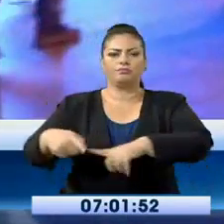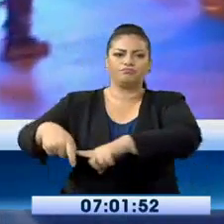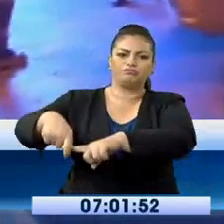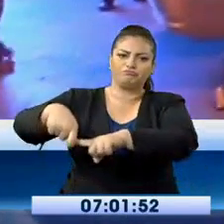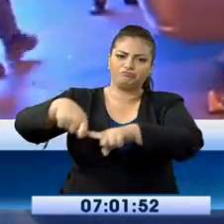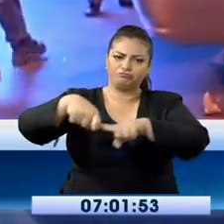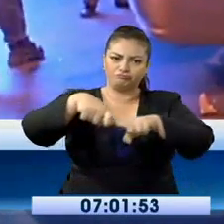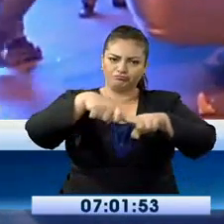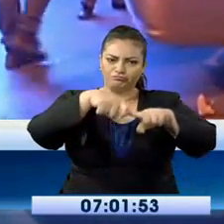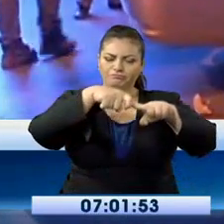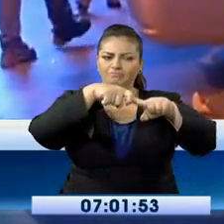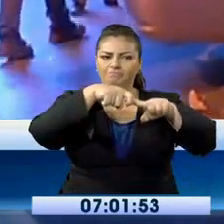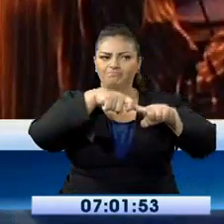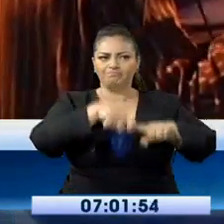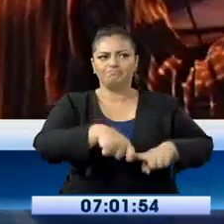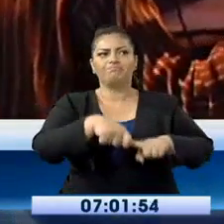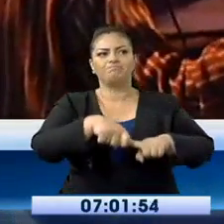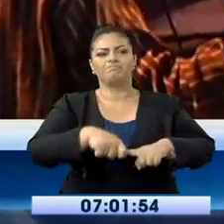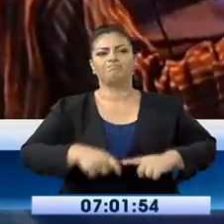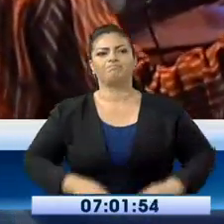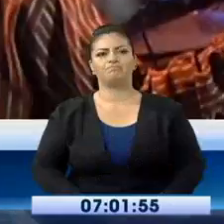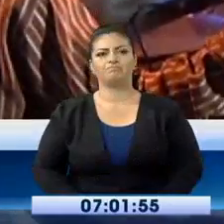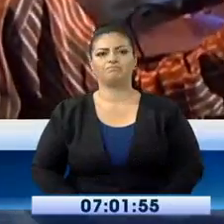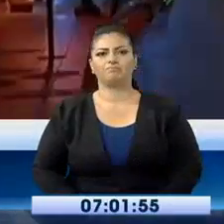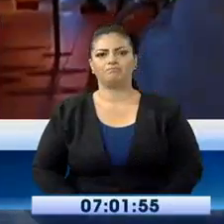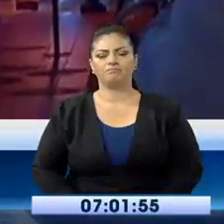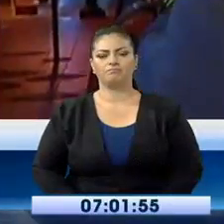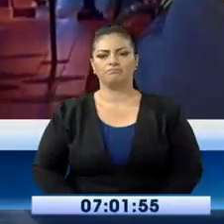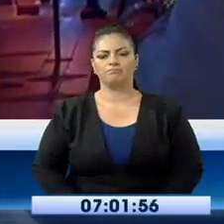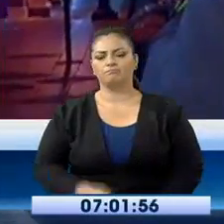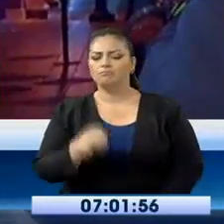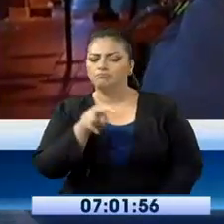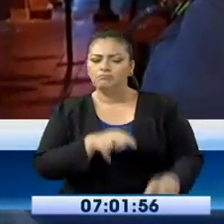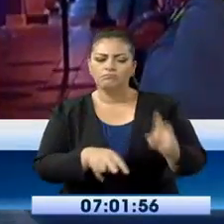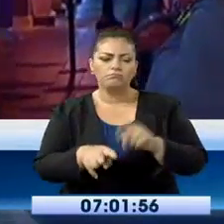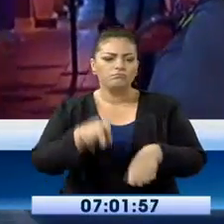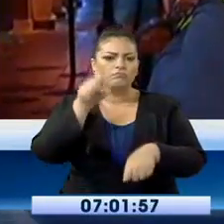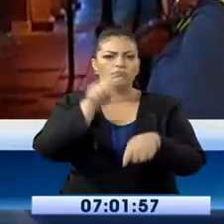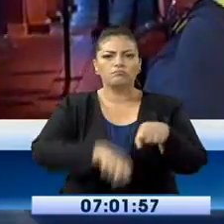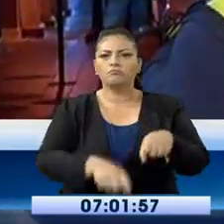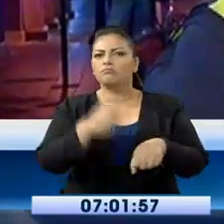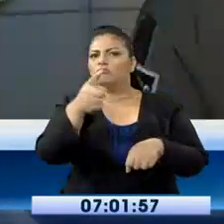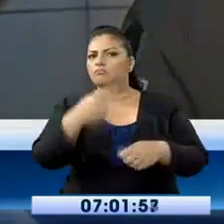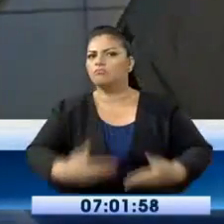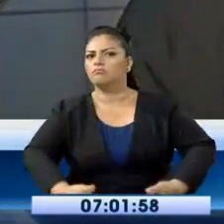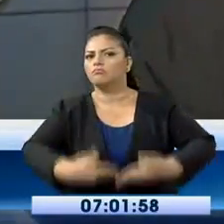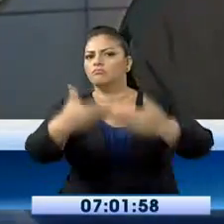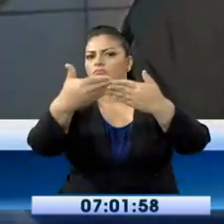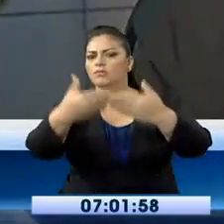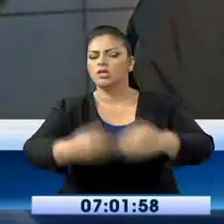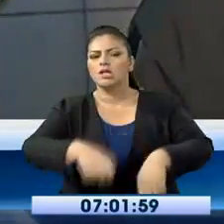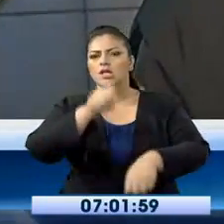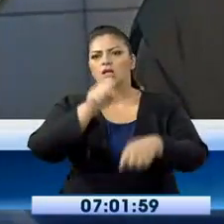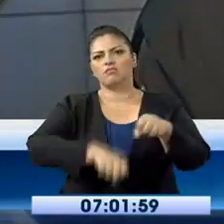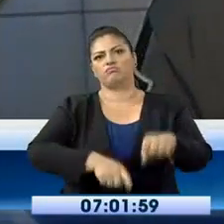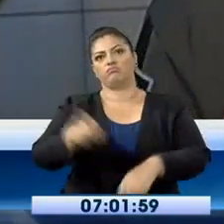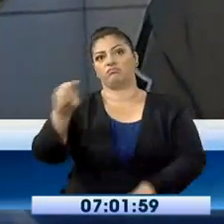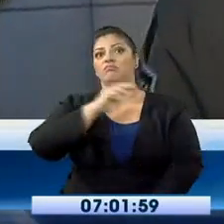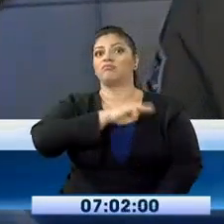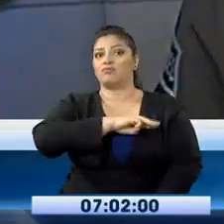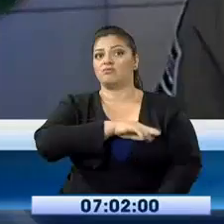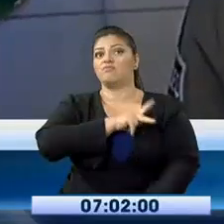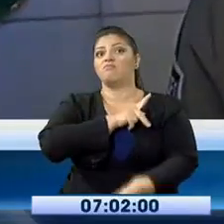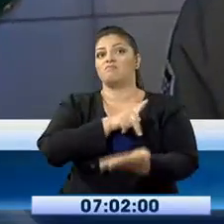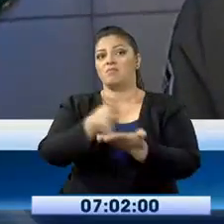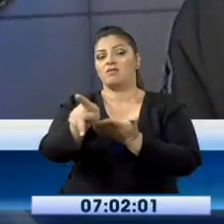retenido. Así seguimos con toda la información referente a los daños materiales en la parte municipal. Sí, por la calle Peicaza se vino en contravía,